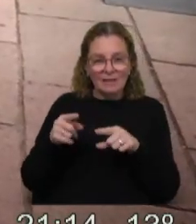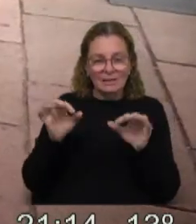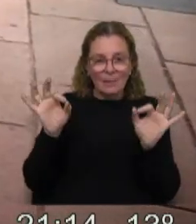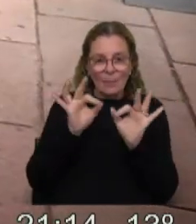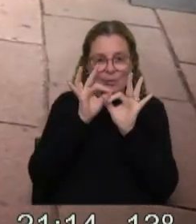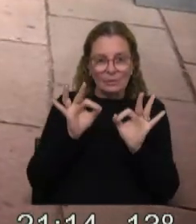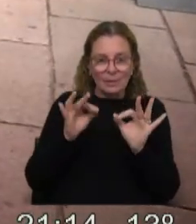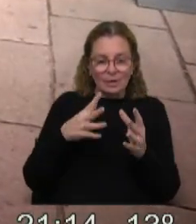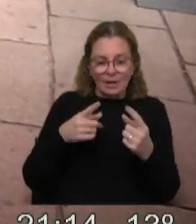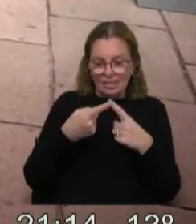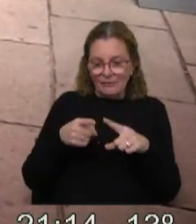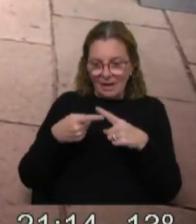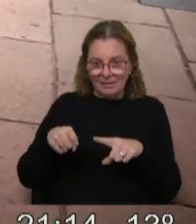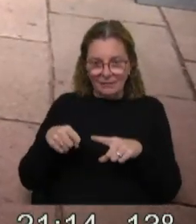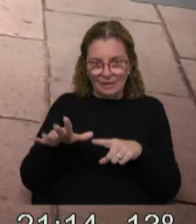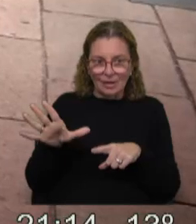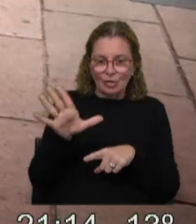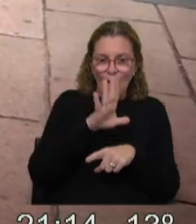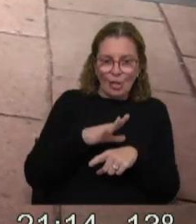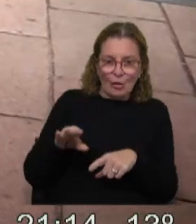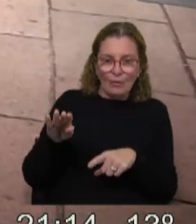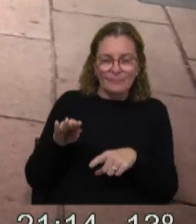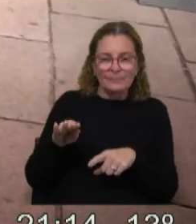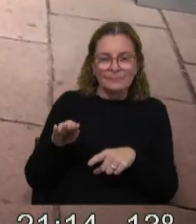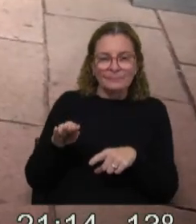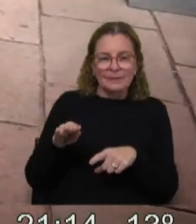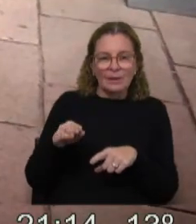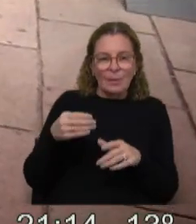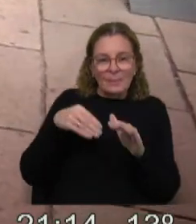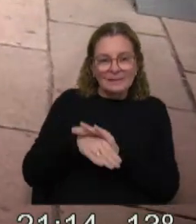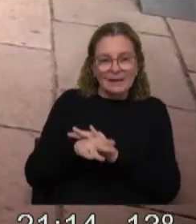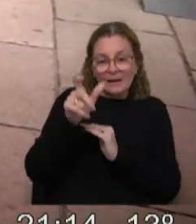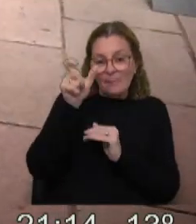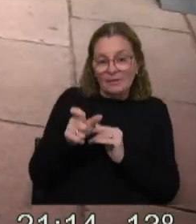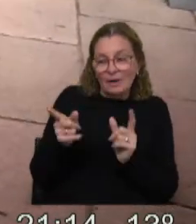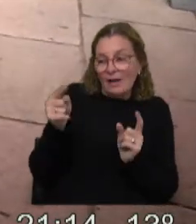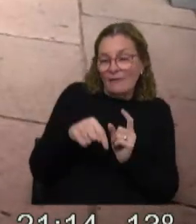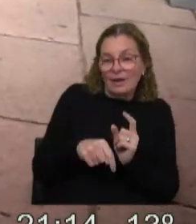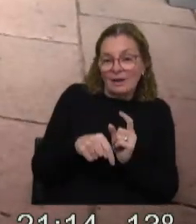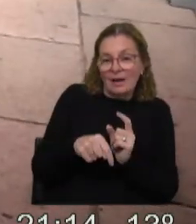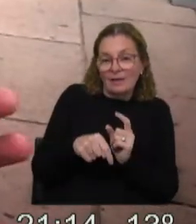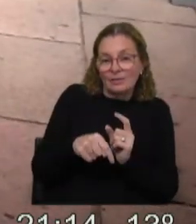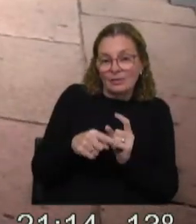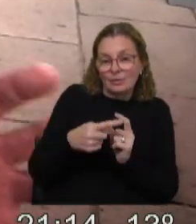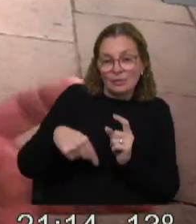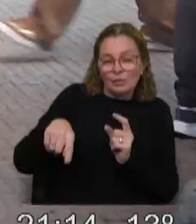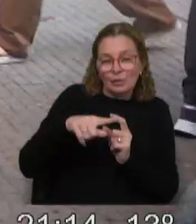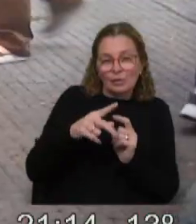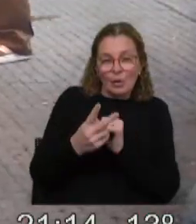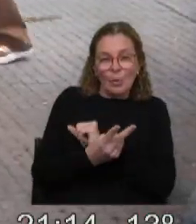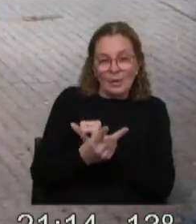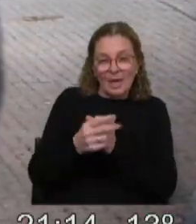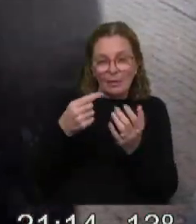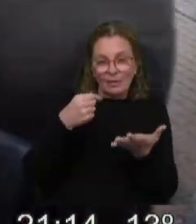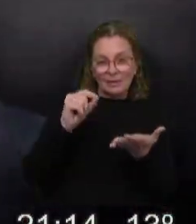para que ese universo que intentamos, donde intentamos sumergir a quienes vengan, bueno, tengan todos esos cuidados y